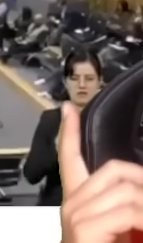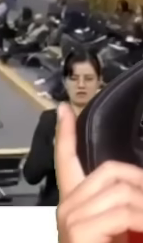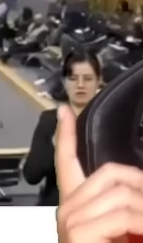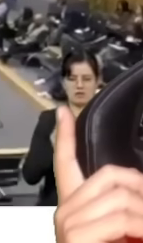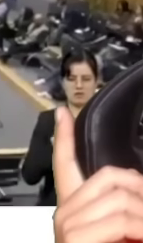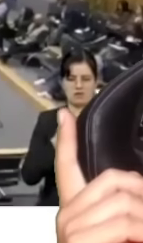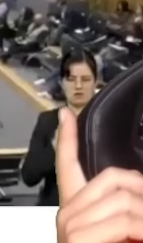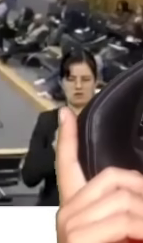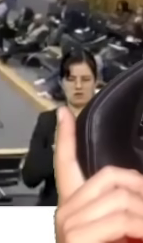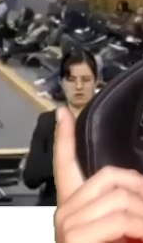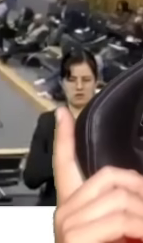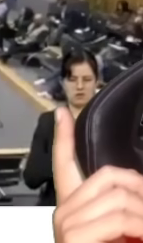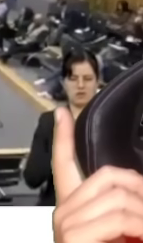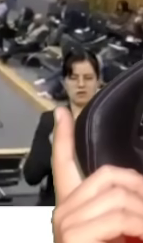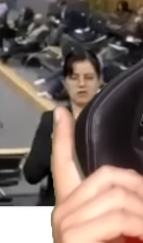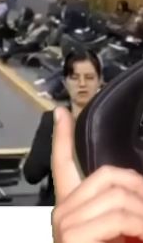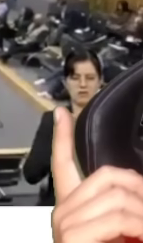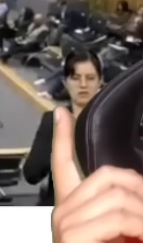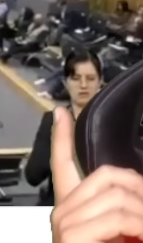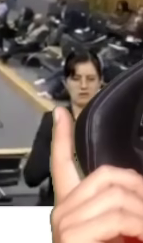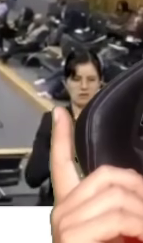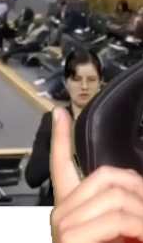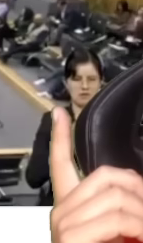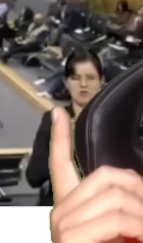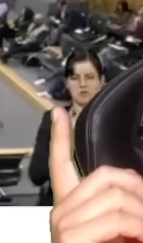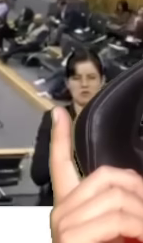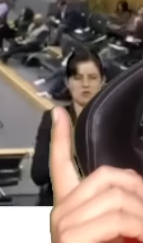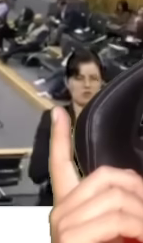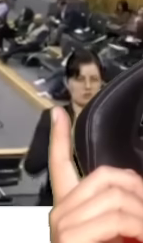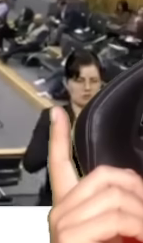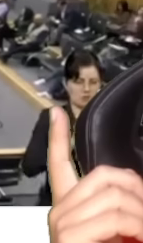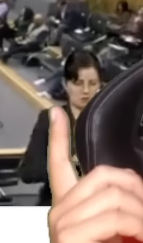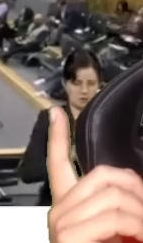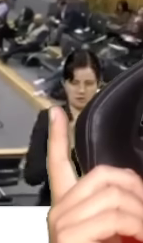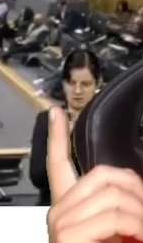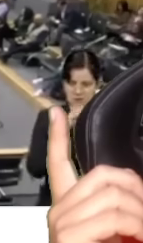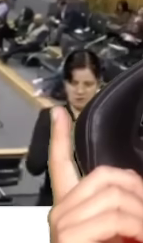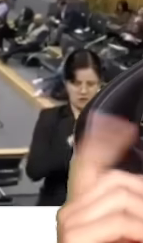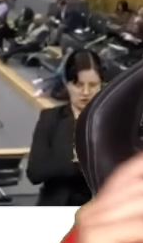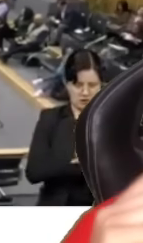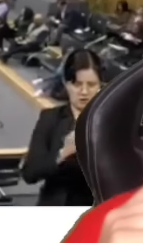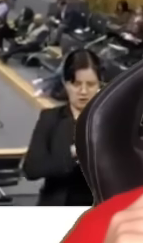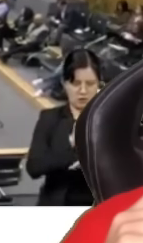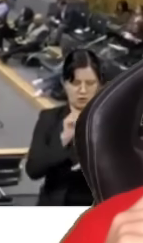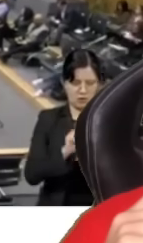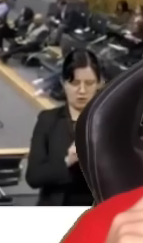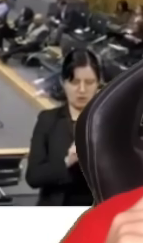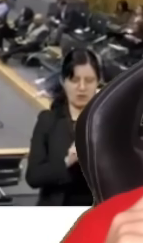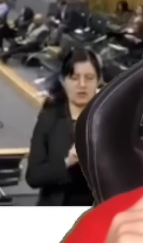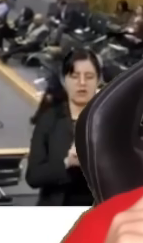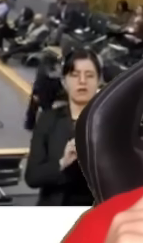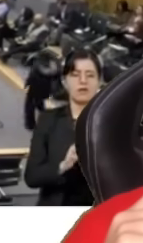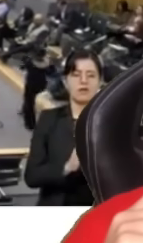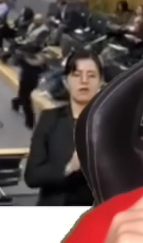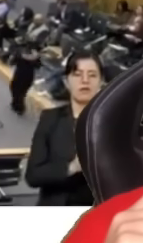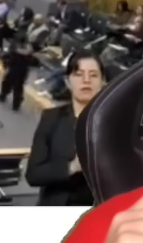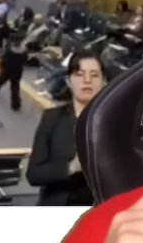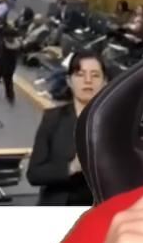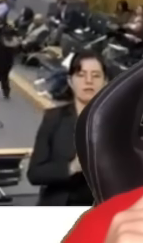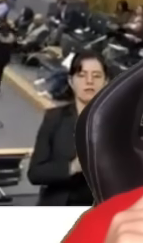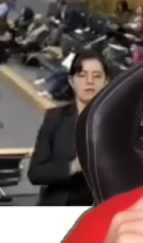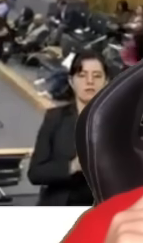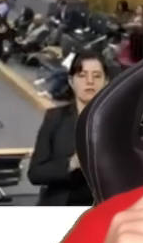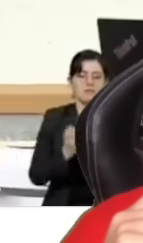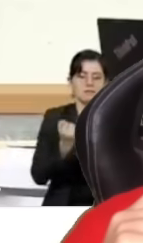que se quede solamente con el oficio en su Twitter y que de ser posible y sin atender sin la intención de eh